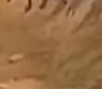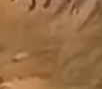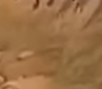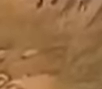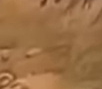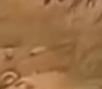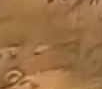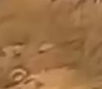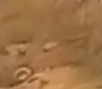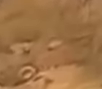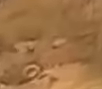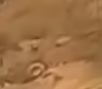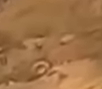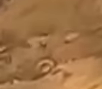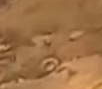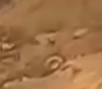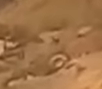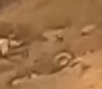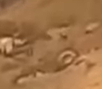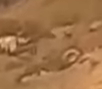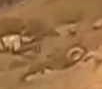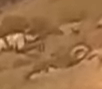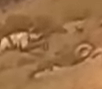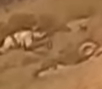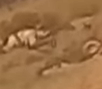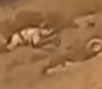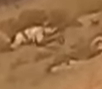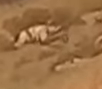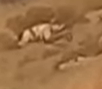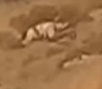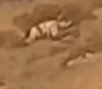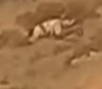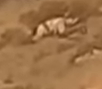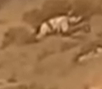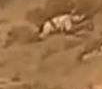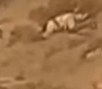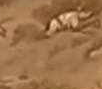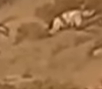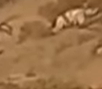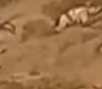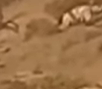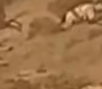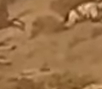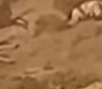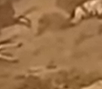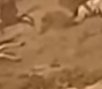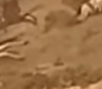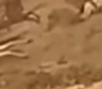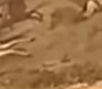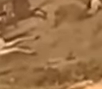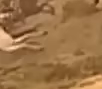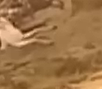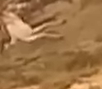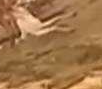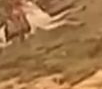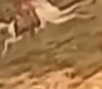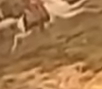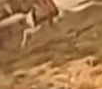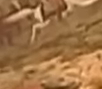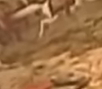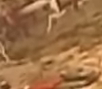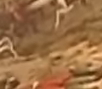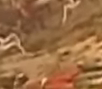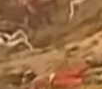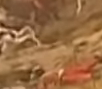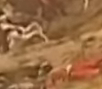Moros. Contempla este instrumento jurídico 39 artículos y establece la creación del Estado de la Guayana Esequiba, a través